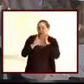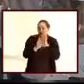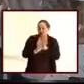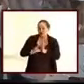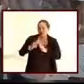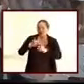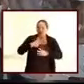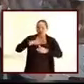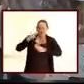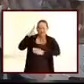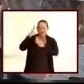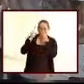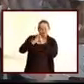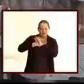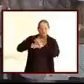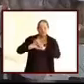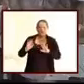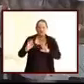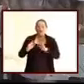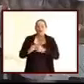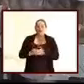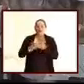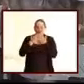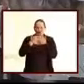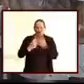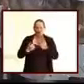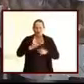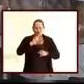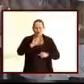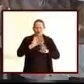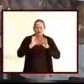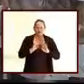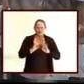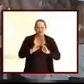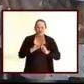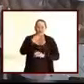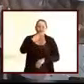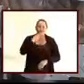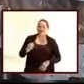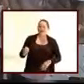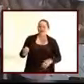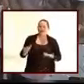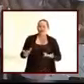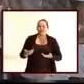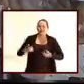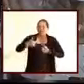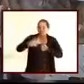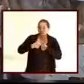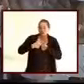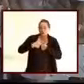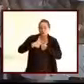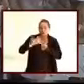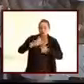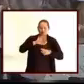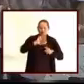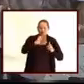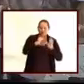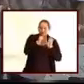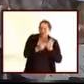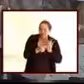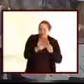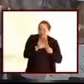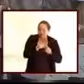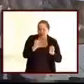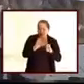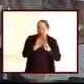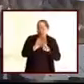tengo en mi formación profesional. Si no hay resultados, no sirves para mí. No sirvo. Si yo no doy resultados, no sirvo.